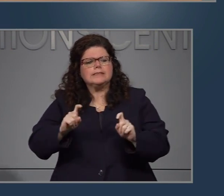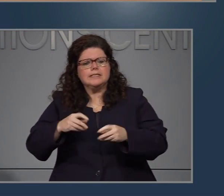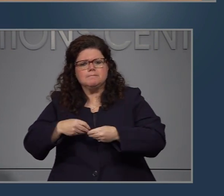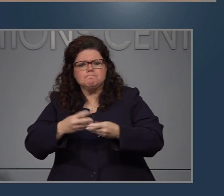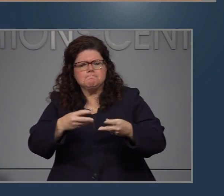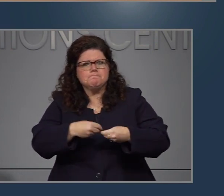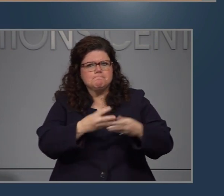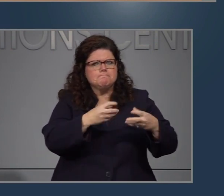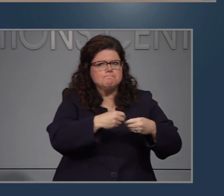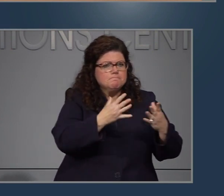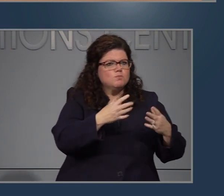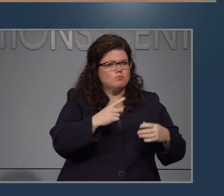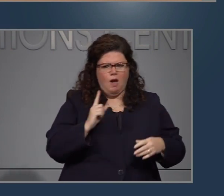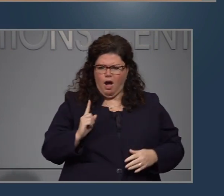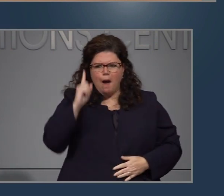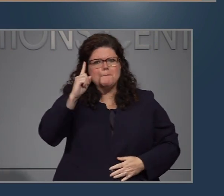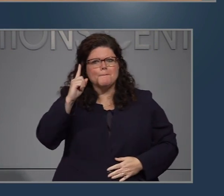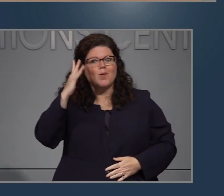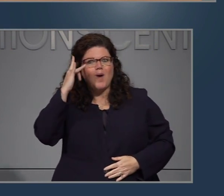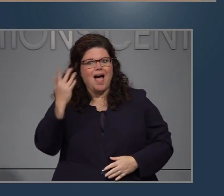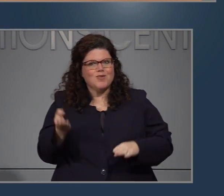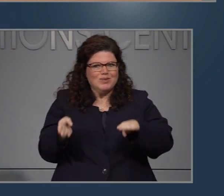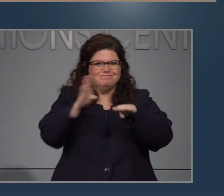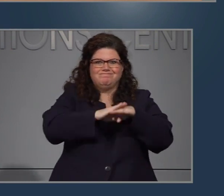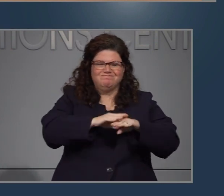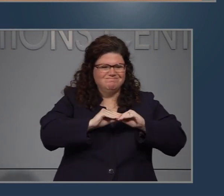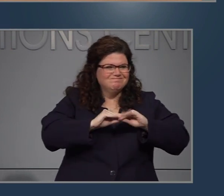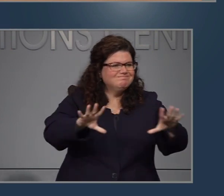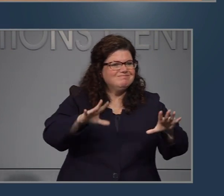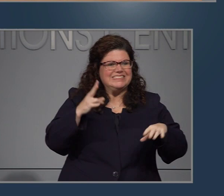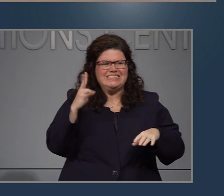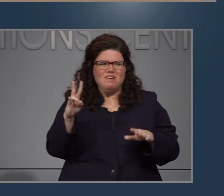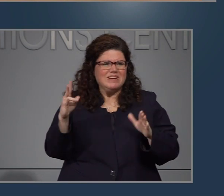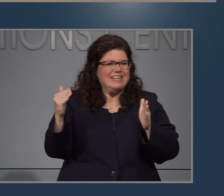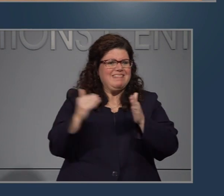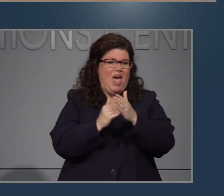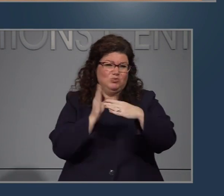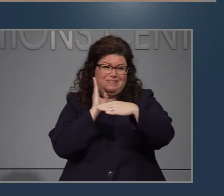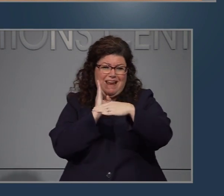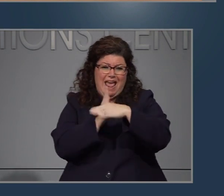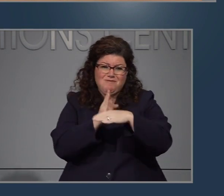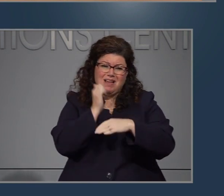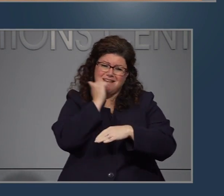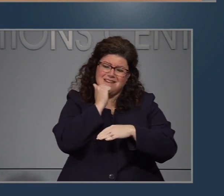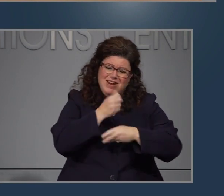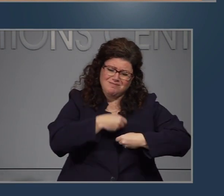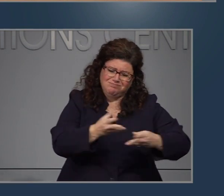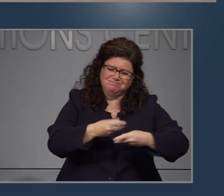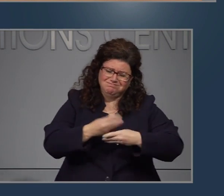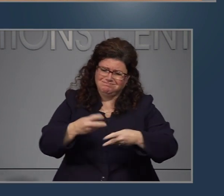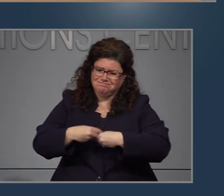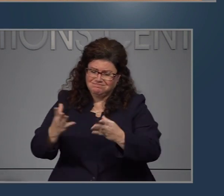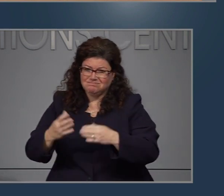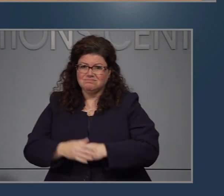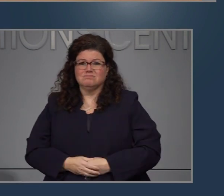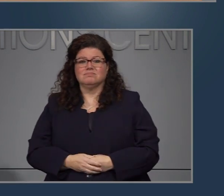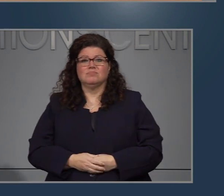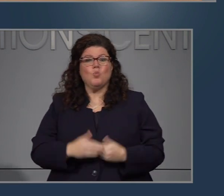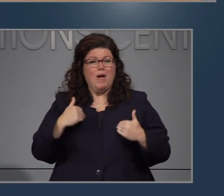la imagen de que podemos responder a la pandemia. Y aquí vemos que las pruebas están aumentando a